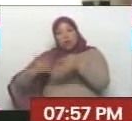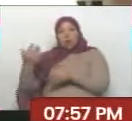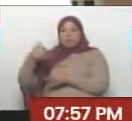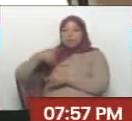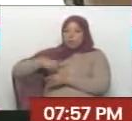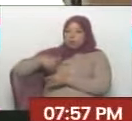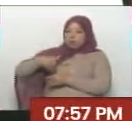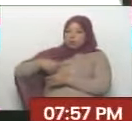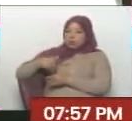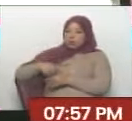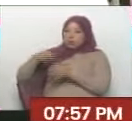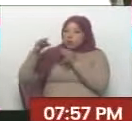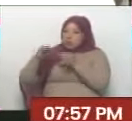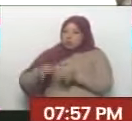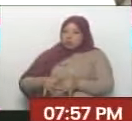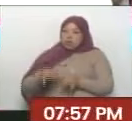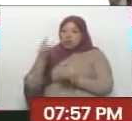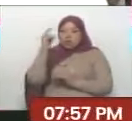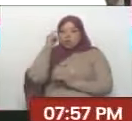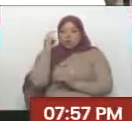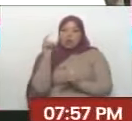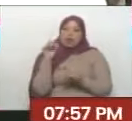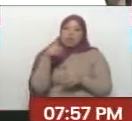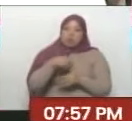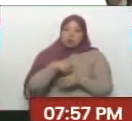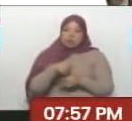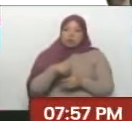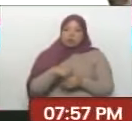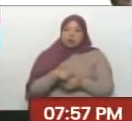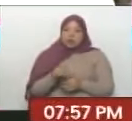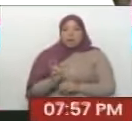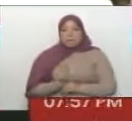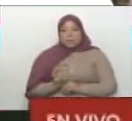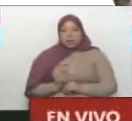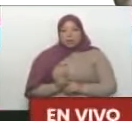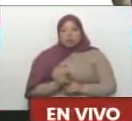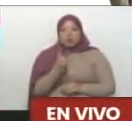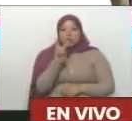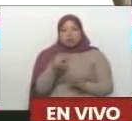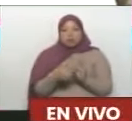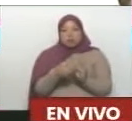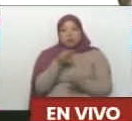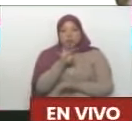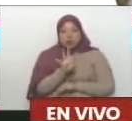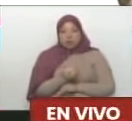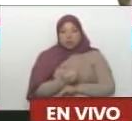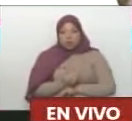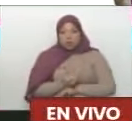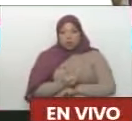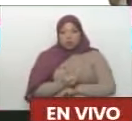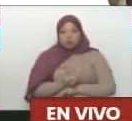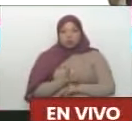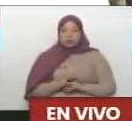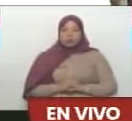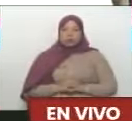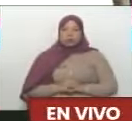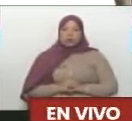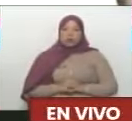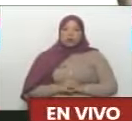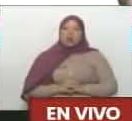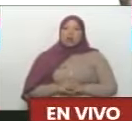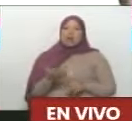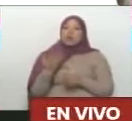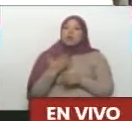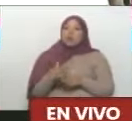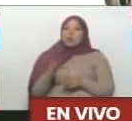electoral, fijará la fecha de las elecciones, porque en Venezuela, en el 2024, digan